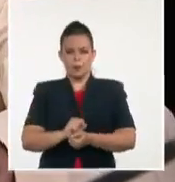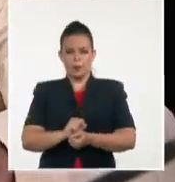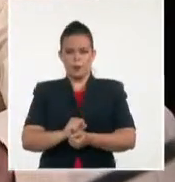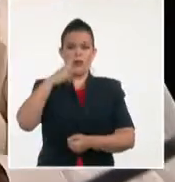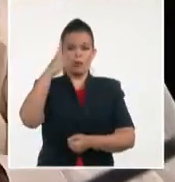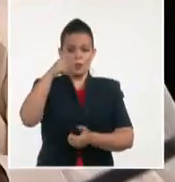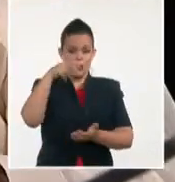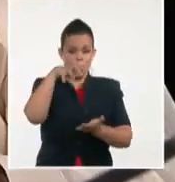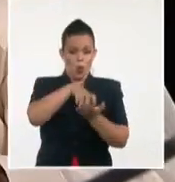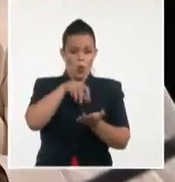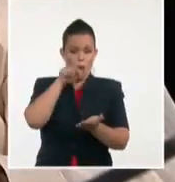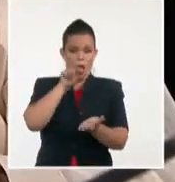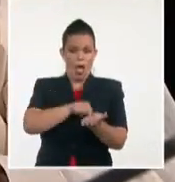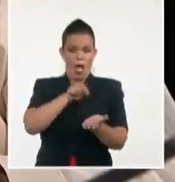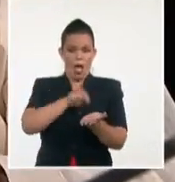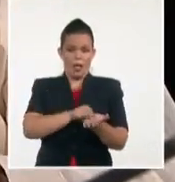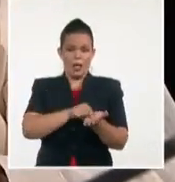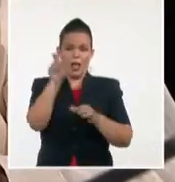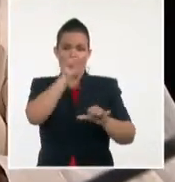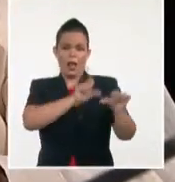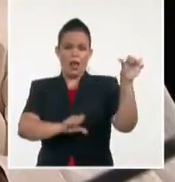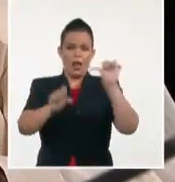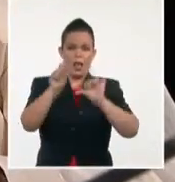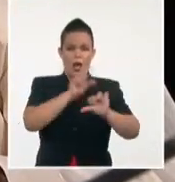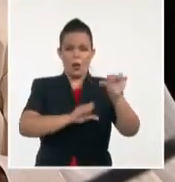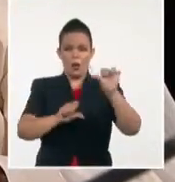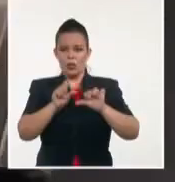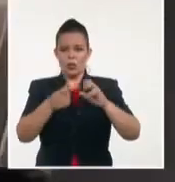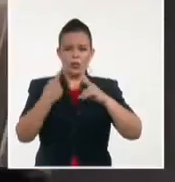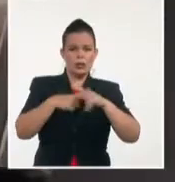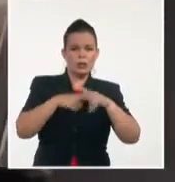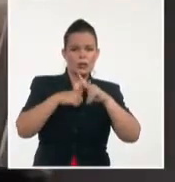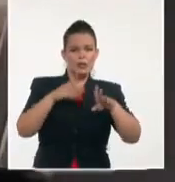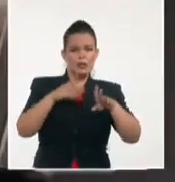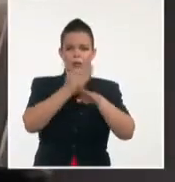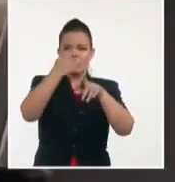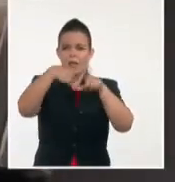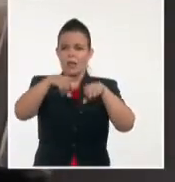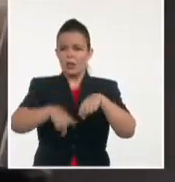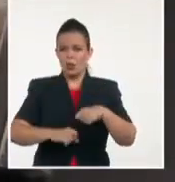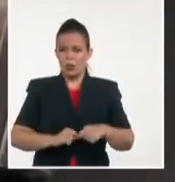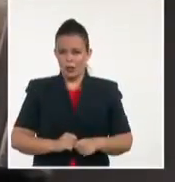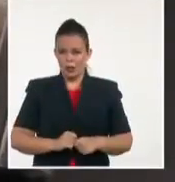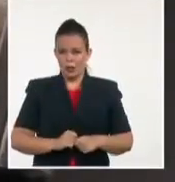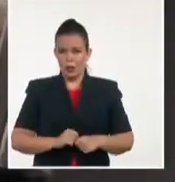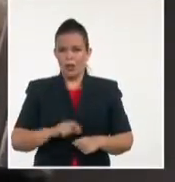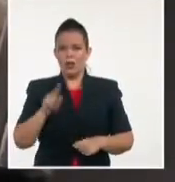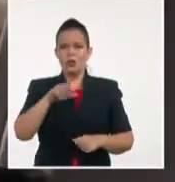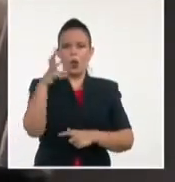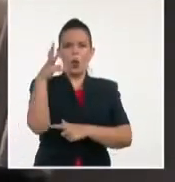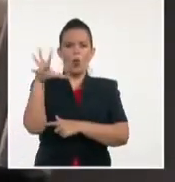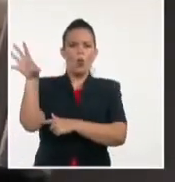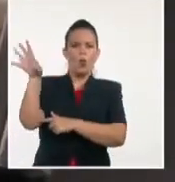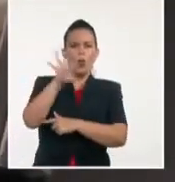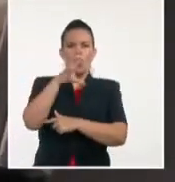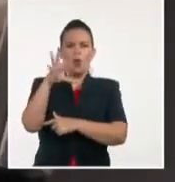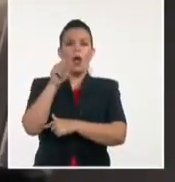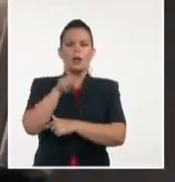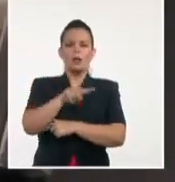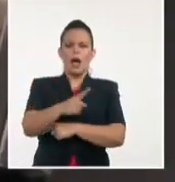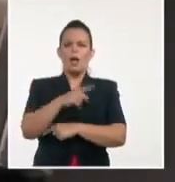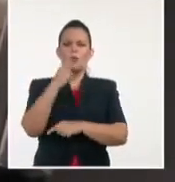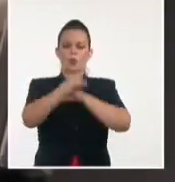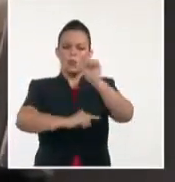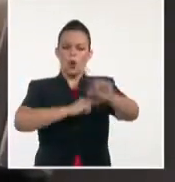tenemos laboratorios de calibración de instrumentos. Radares que se han ido perfeccionando en el país con tecnología nuestra, con